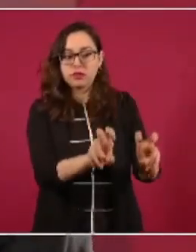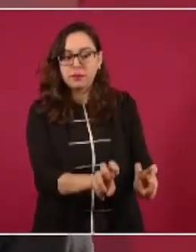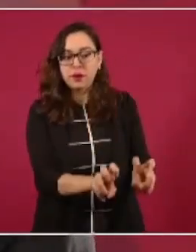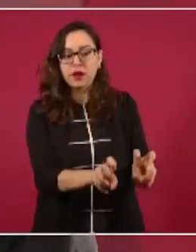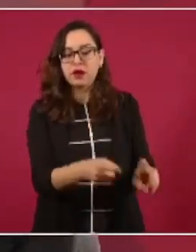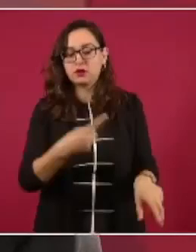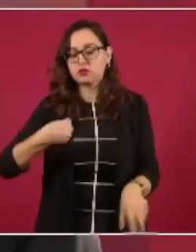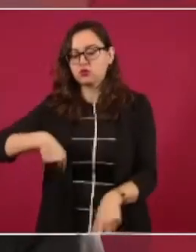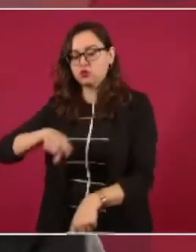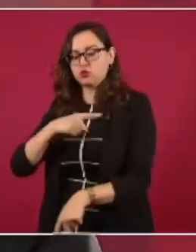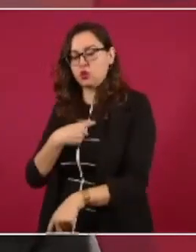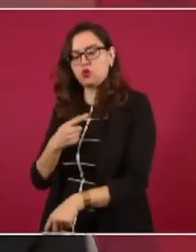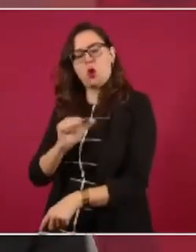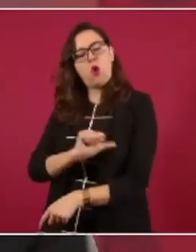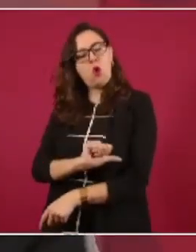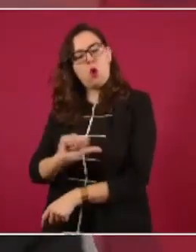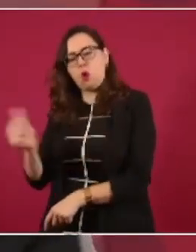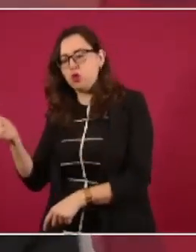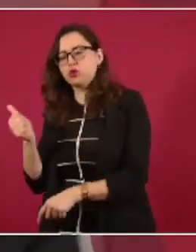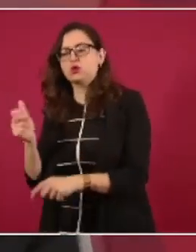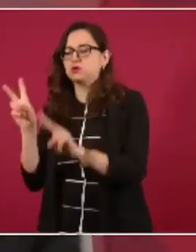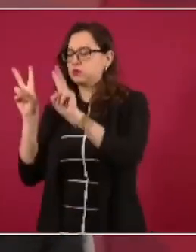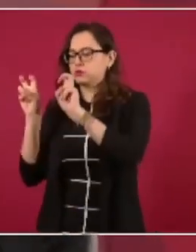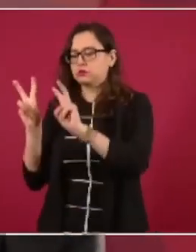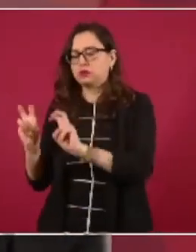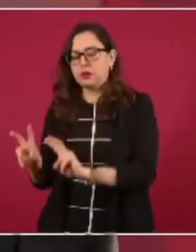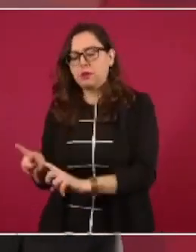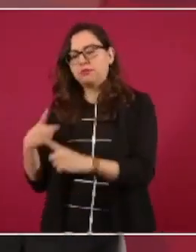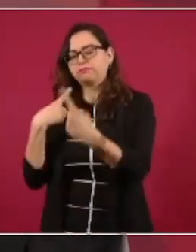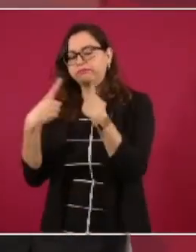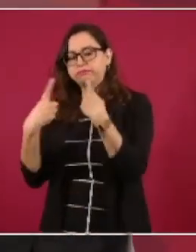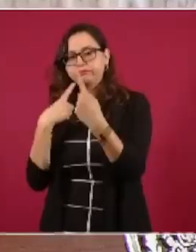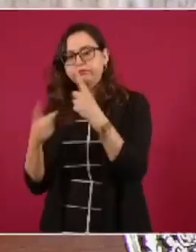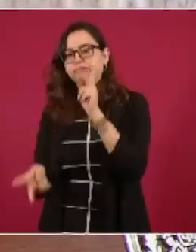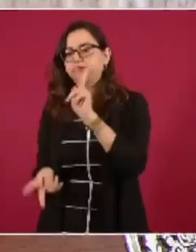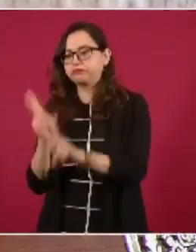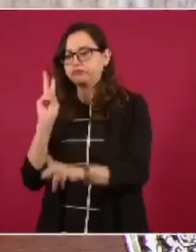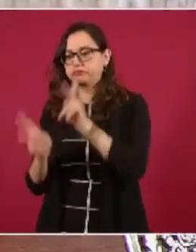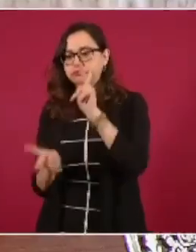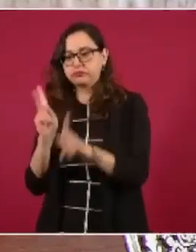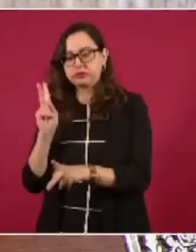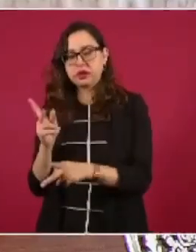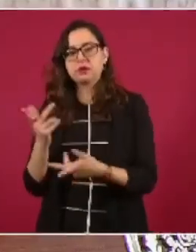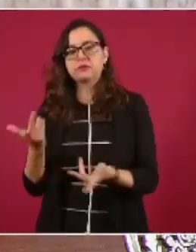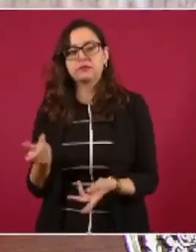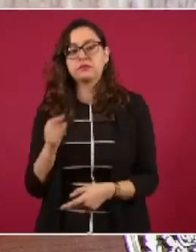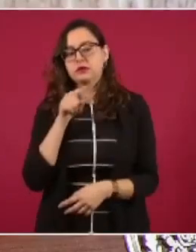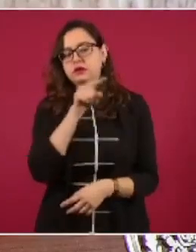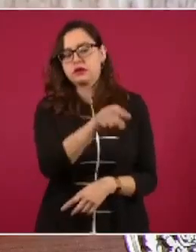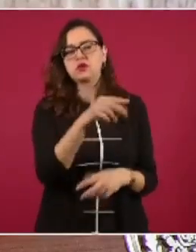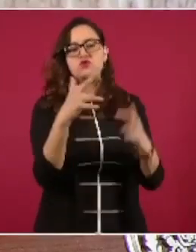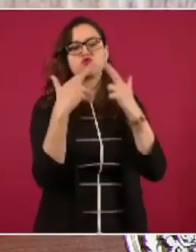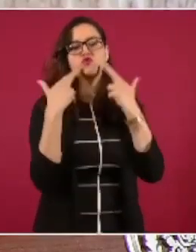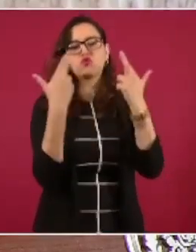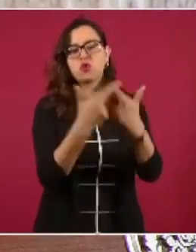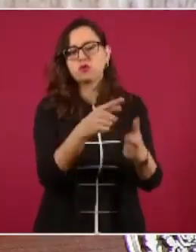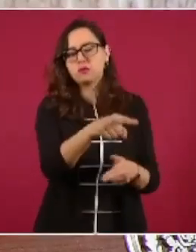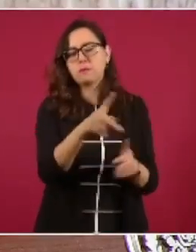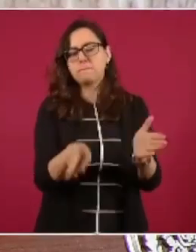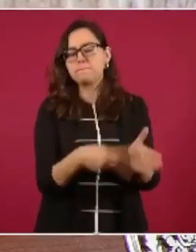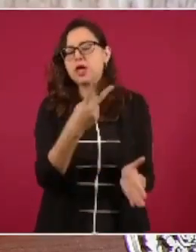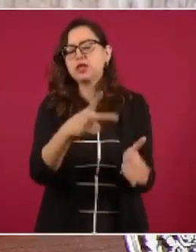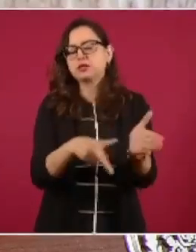llevar a cabo, que se va a desarrollar en esta reunión que se hace periódicamente de alto nivel,